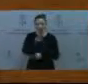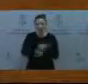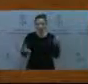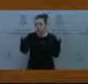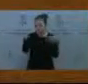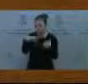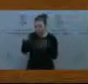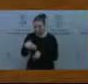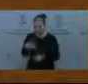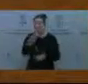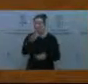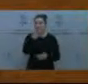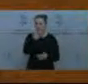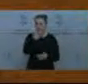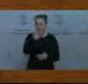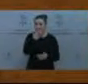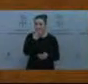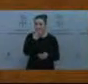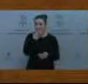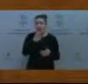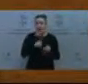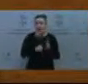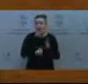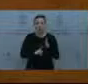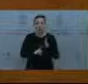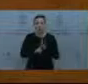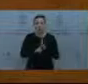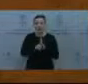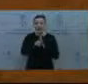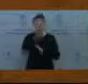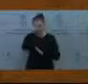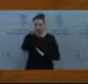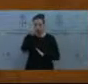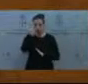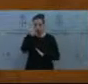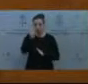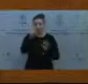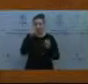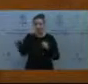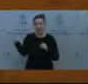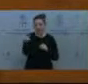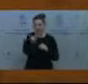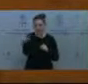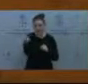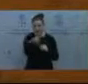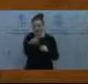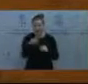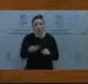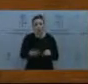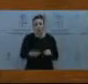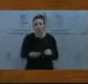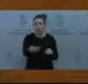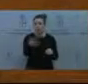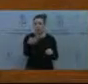vegetativo asturiano es negativo, sin duda alguna el futuro de nuestra comunidad autónoma está